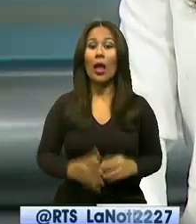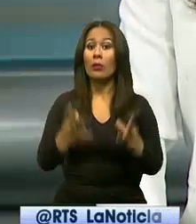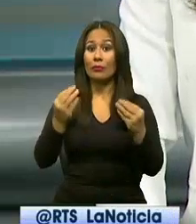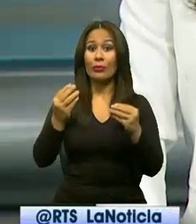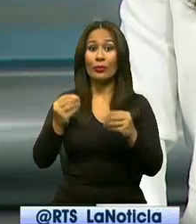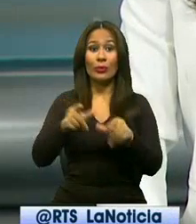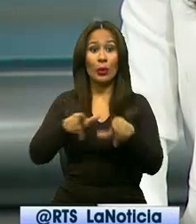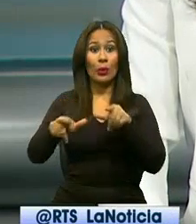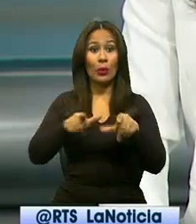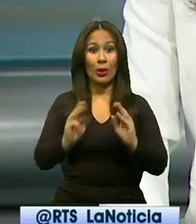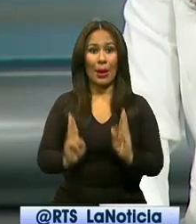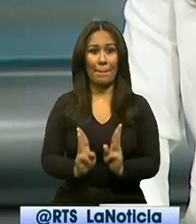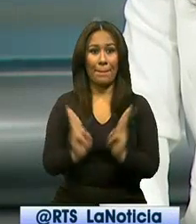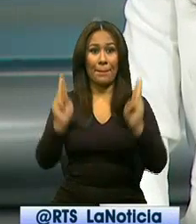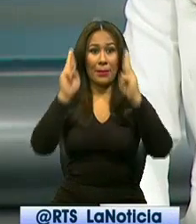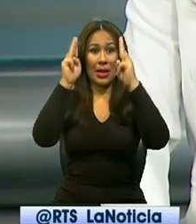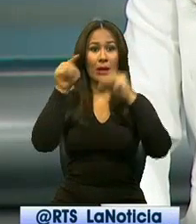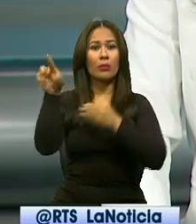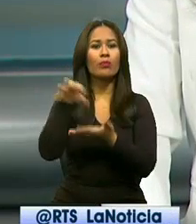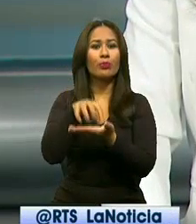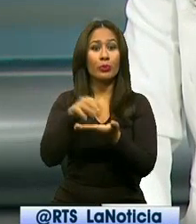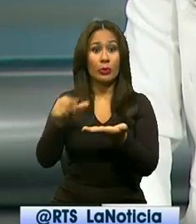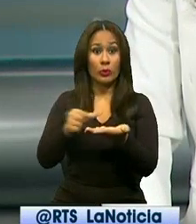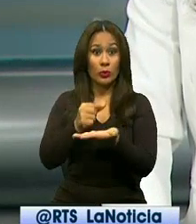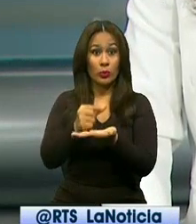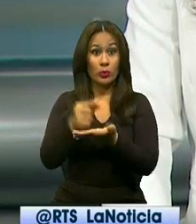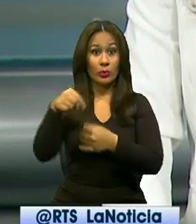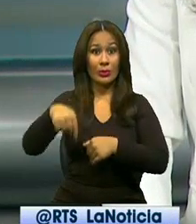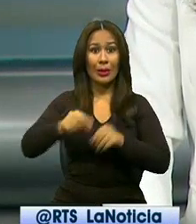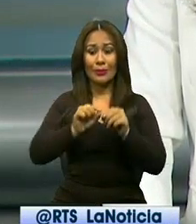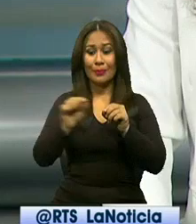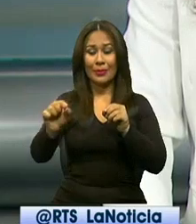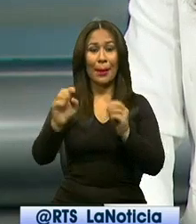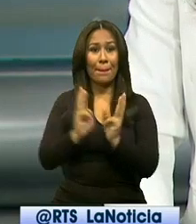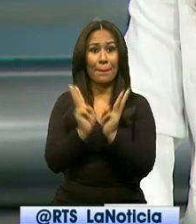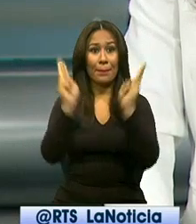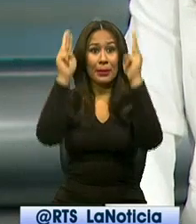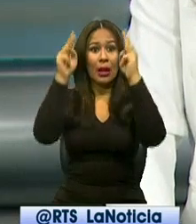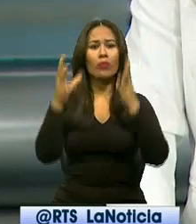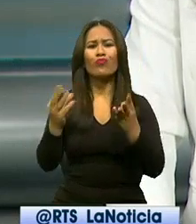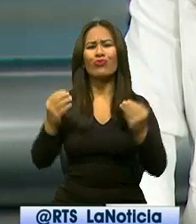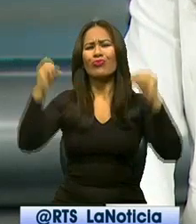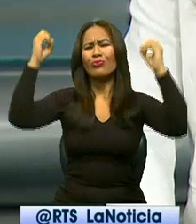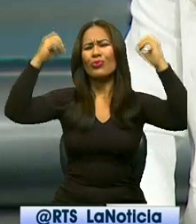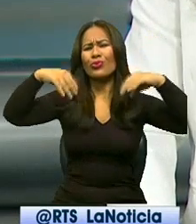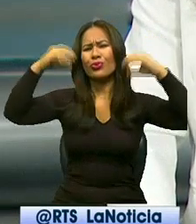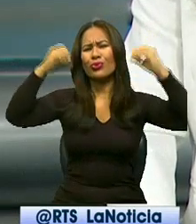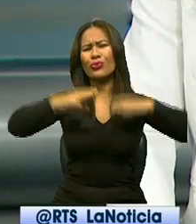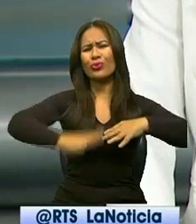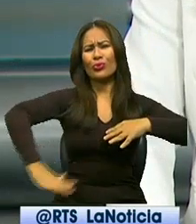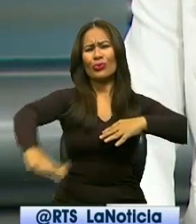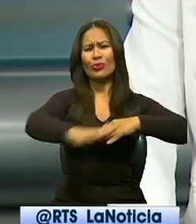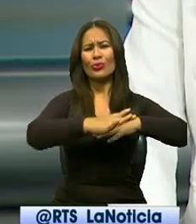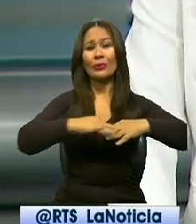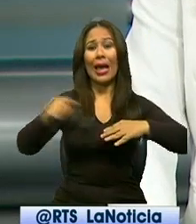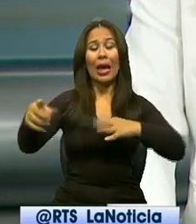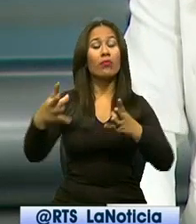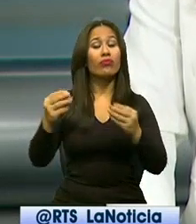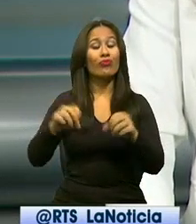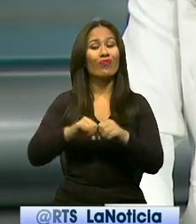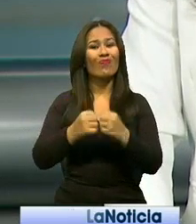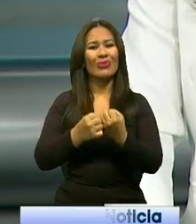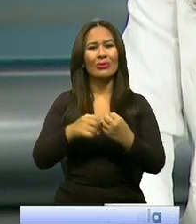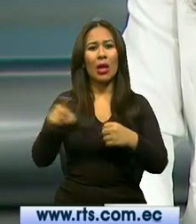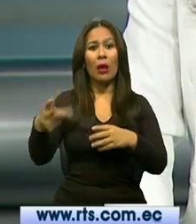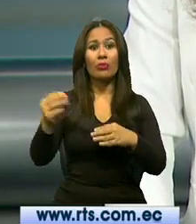Varios sectores del Cantón Milagro en la provincia del Guayas se encuentran inundados producto de las intensas lluvias registradas en esa región.